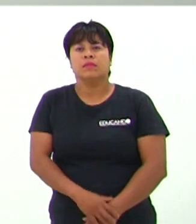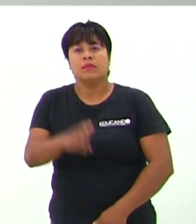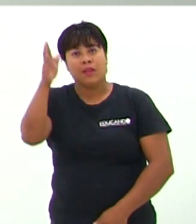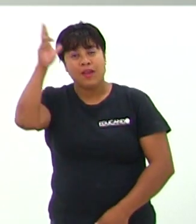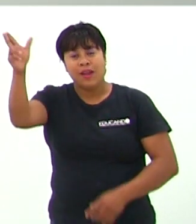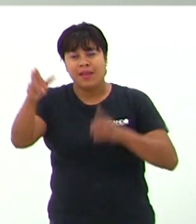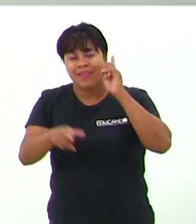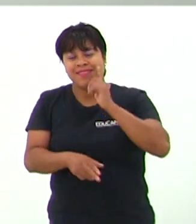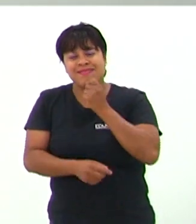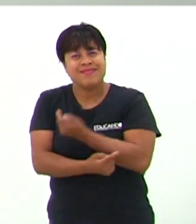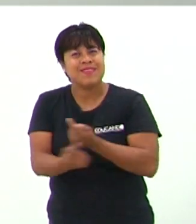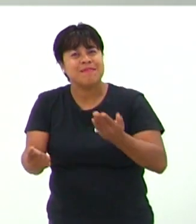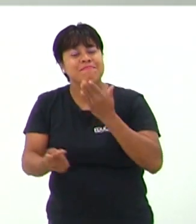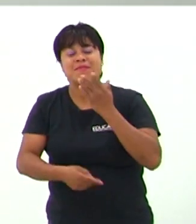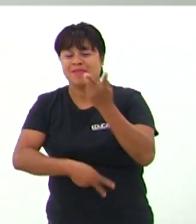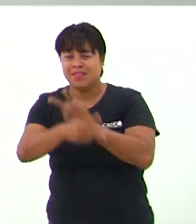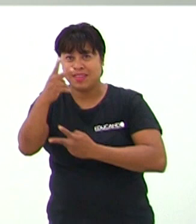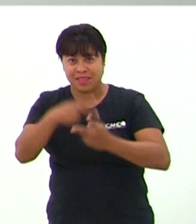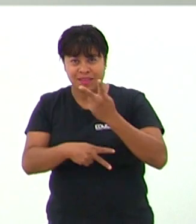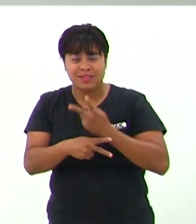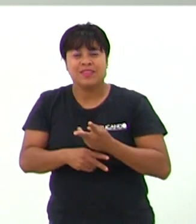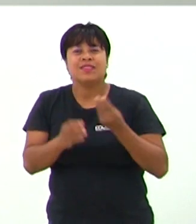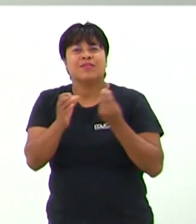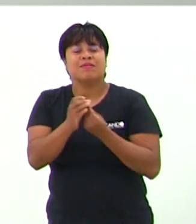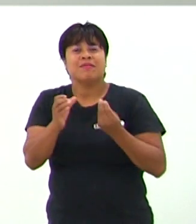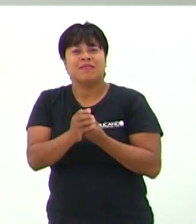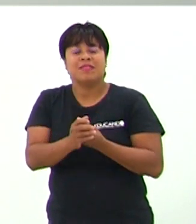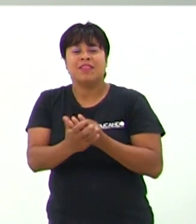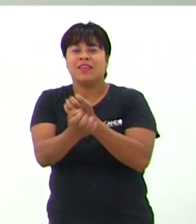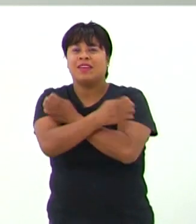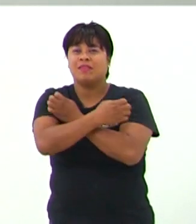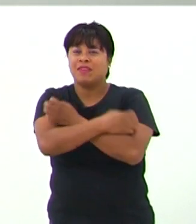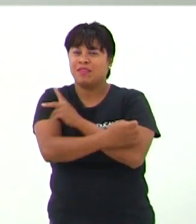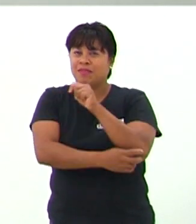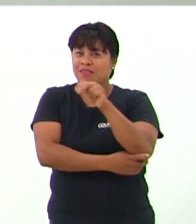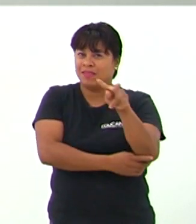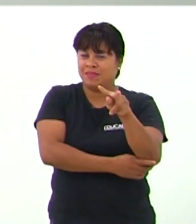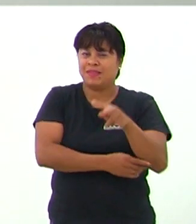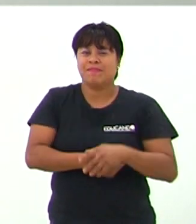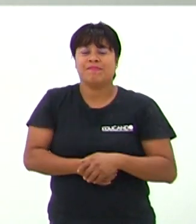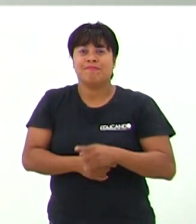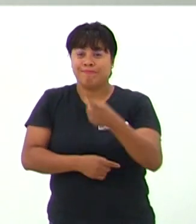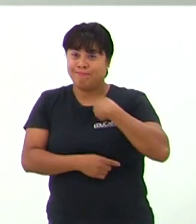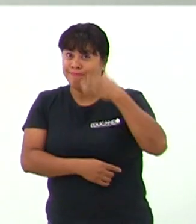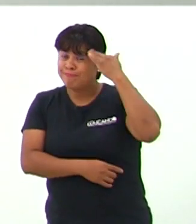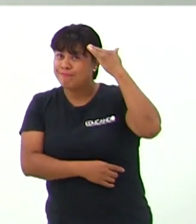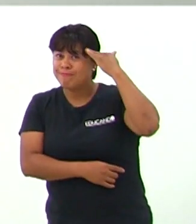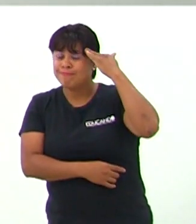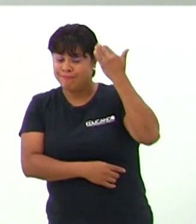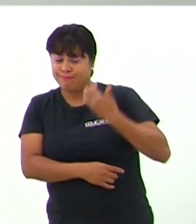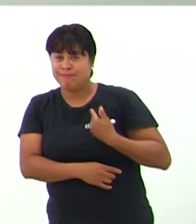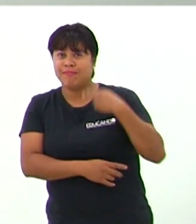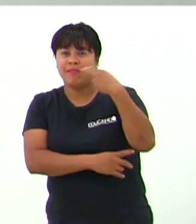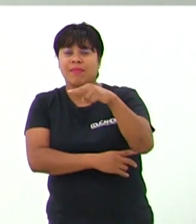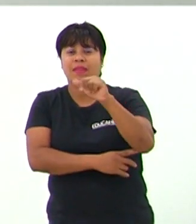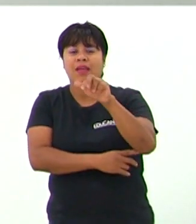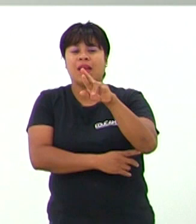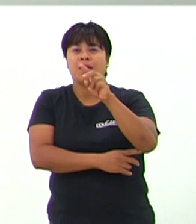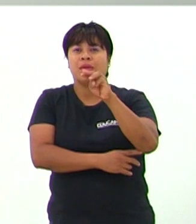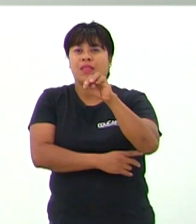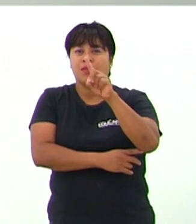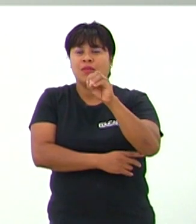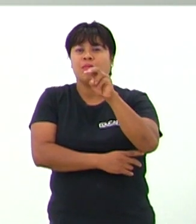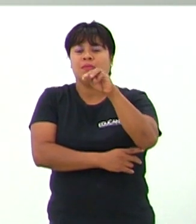Hola, ¿qué tal, niños y niñas? Bienvenidos nuevamente a tu programa Educando TV. Tú ya me conoces, mi nombre